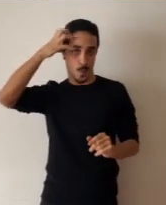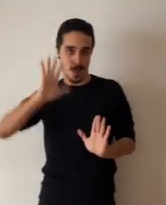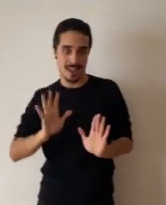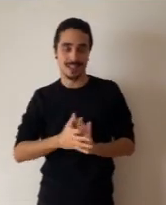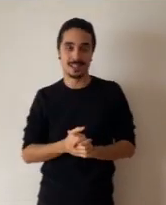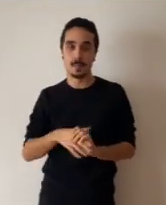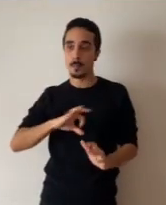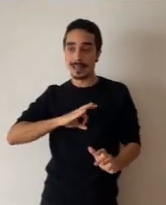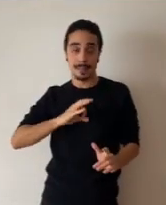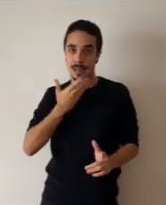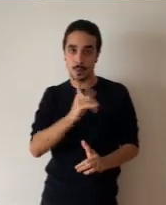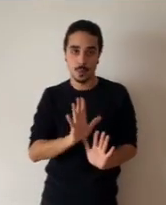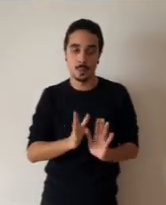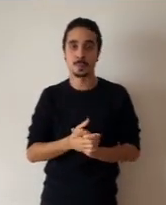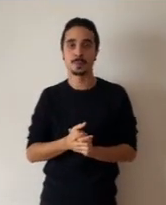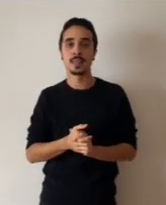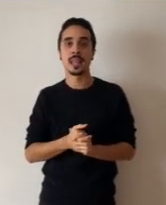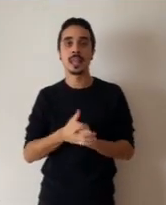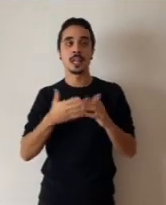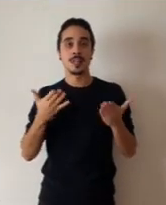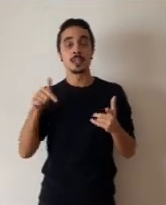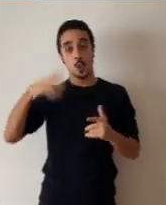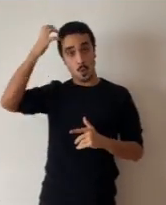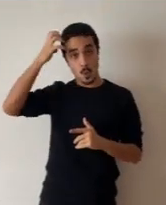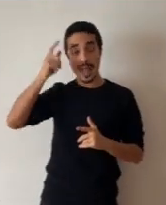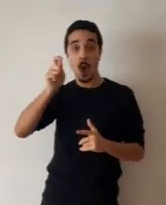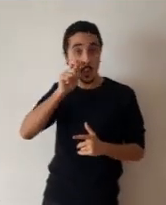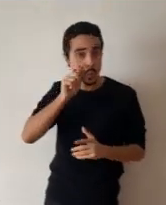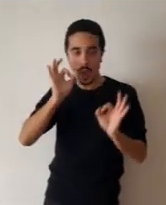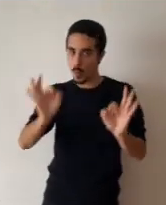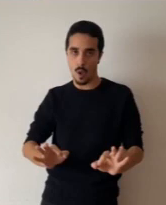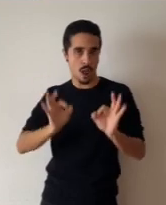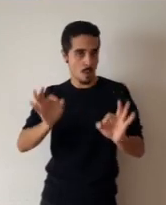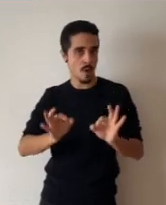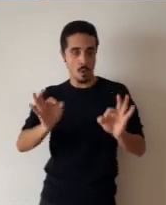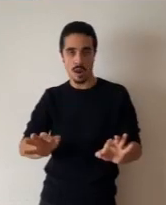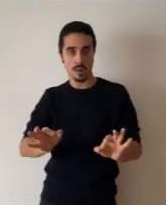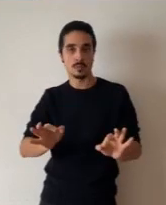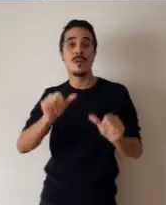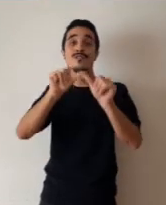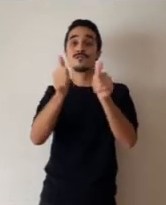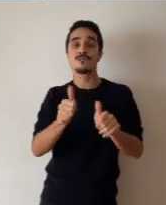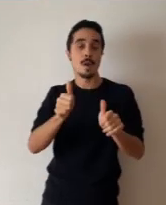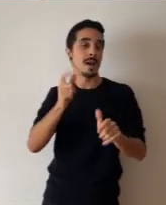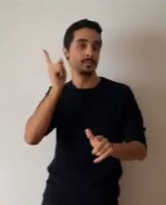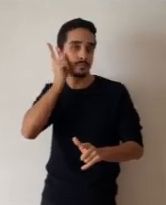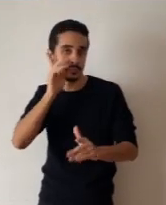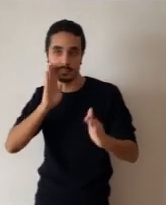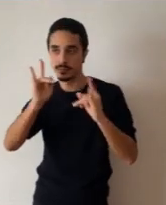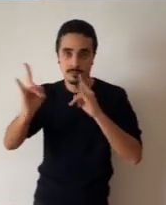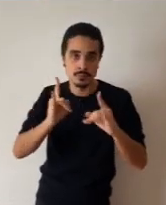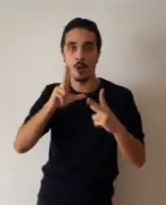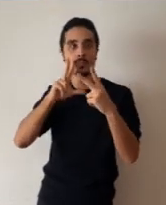cómo lo estamos gestionando Coruña. Coruña estamos manteniendo todas las consultas igual, se está haciendo todo de